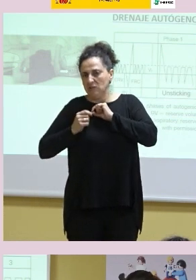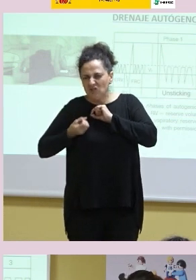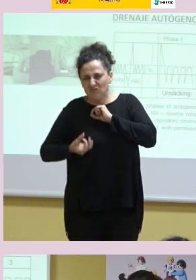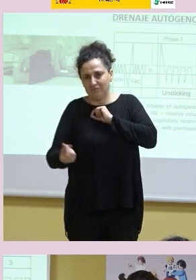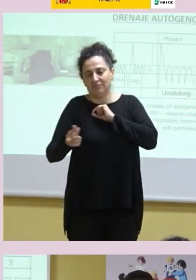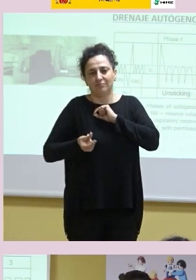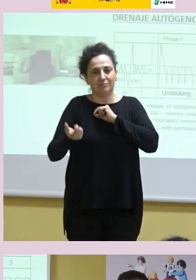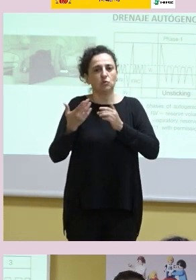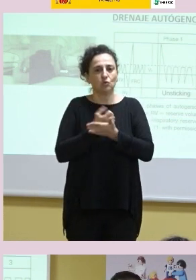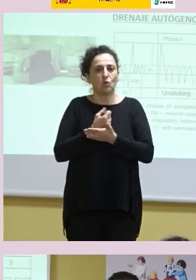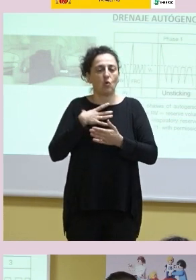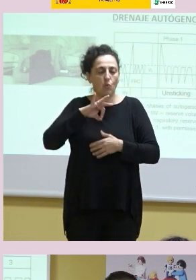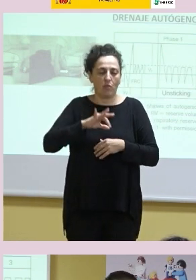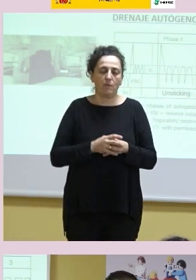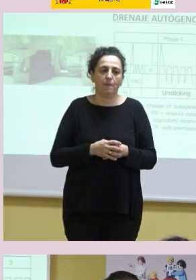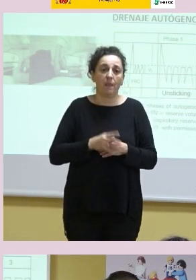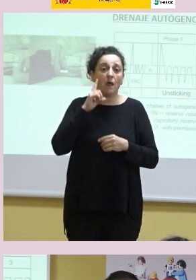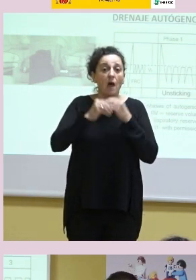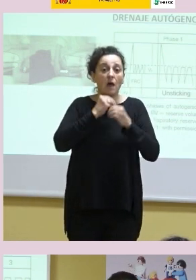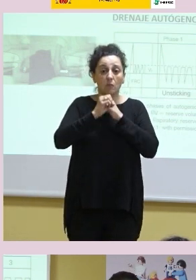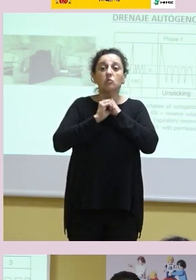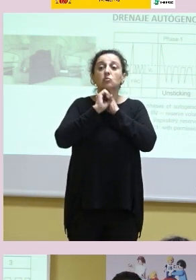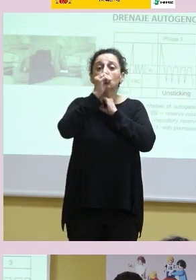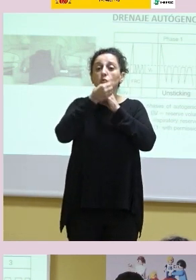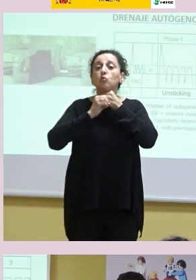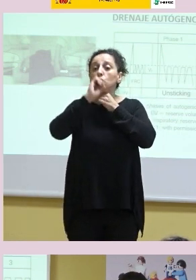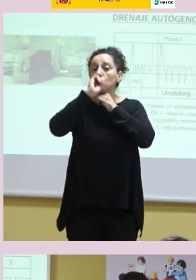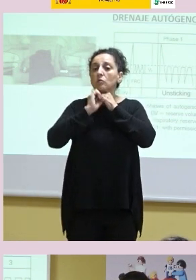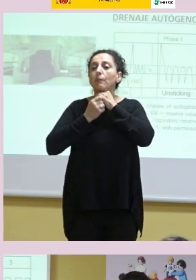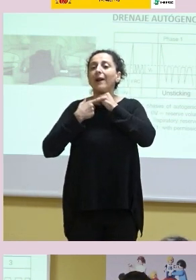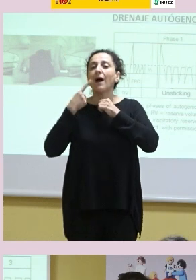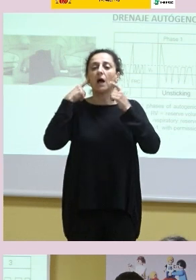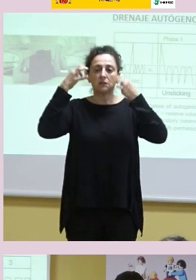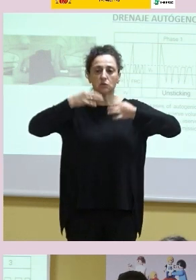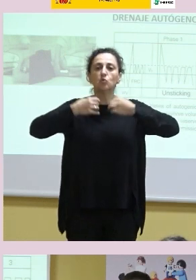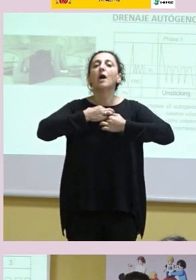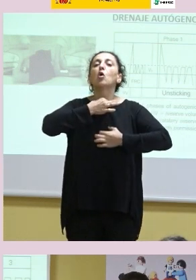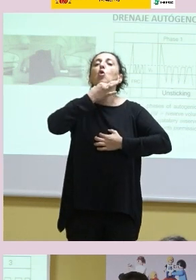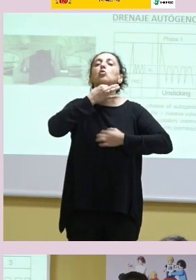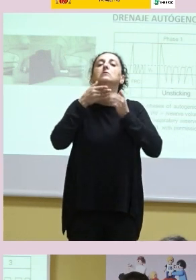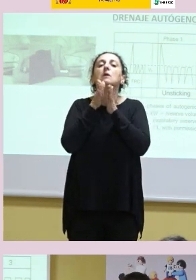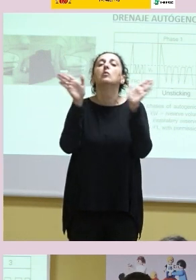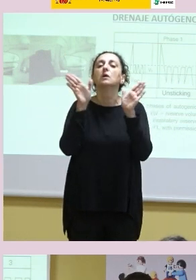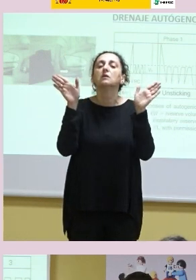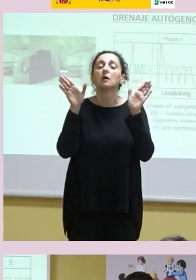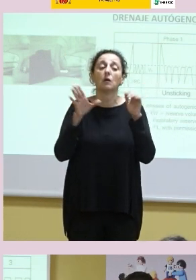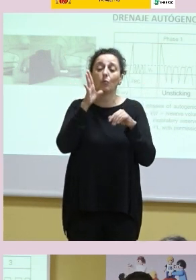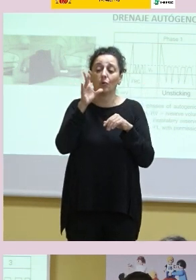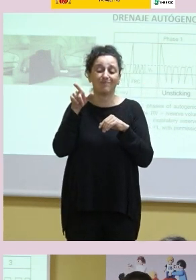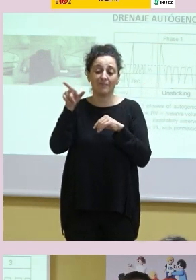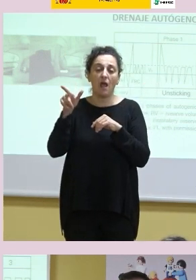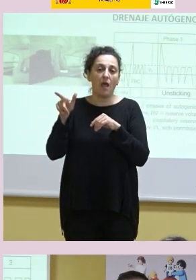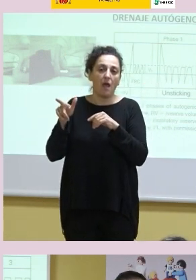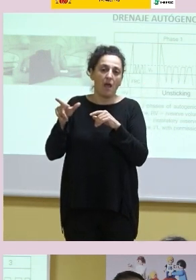la realizo con un tubo en la boca para asegurarme que la glotis está abierta todo el rato, porque si no este paciente no lo hacía desde el primer